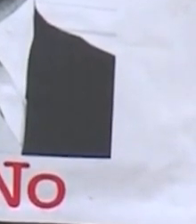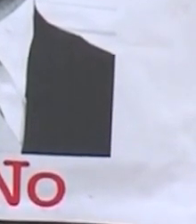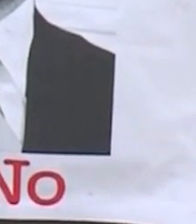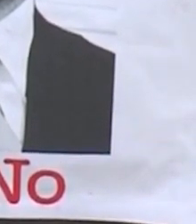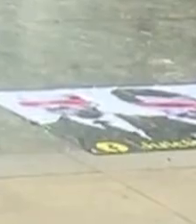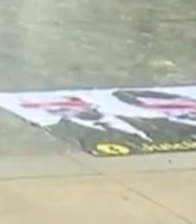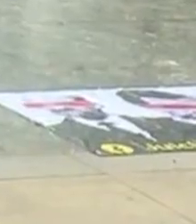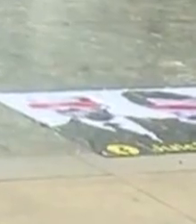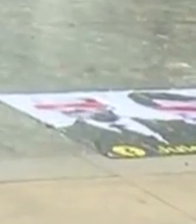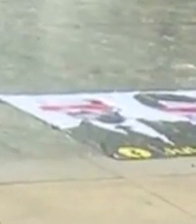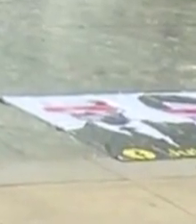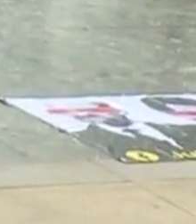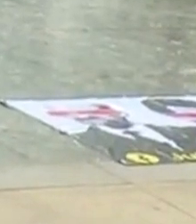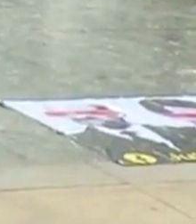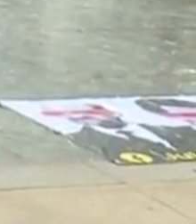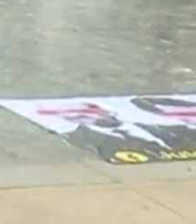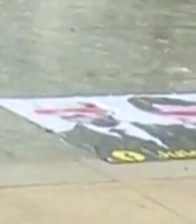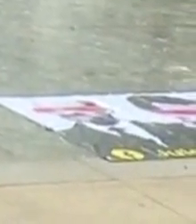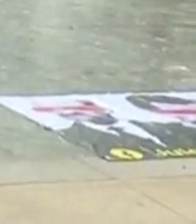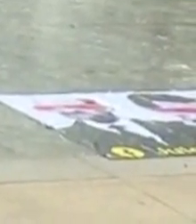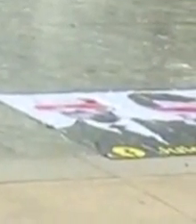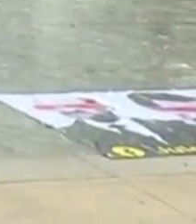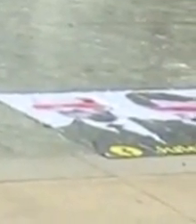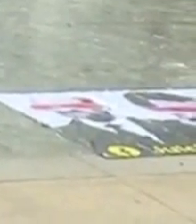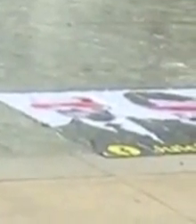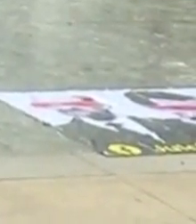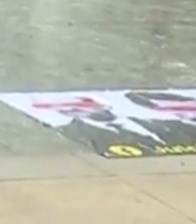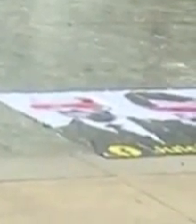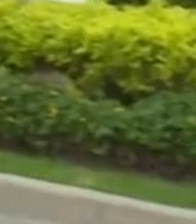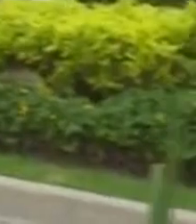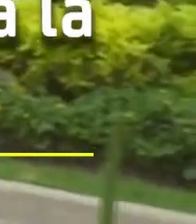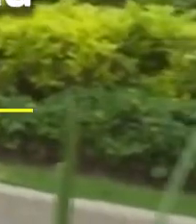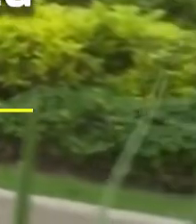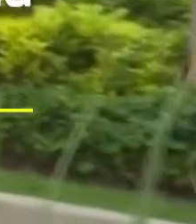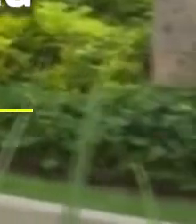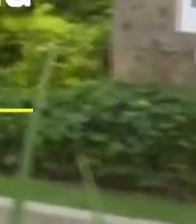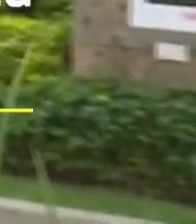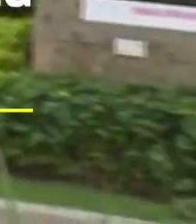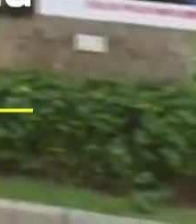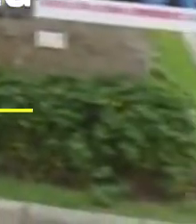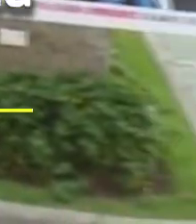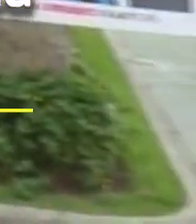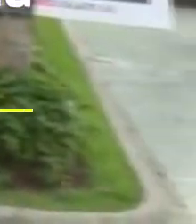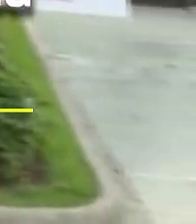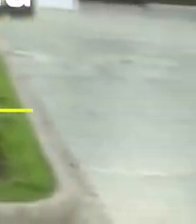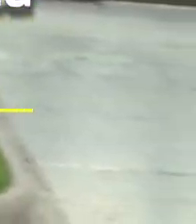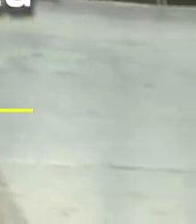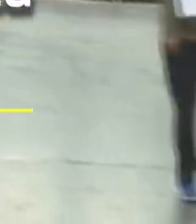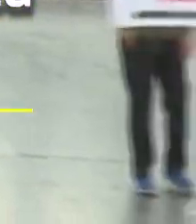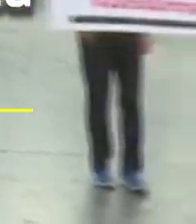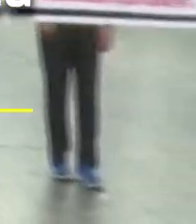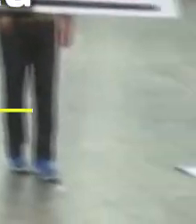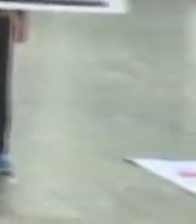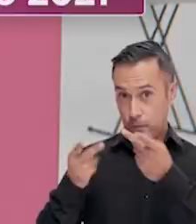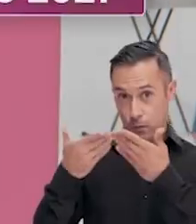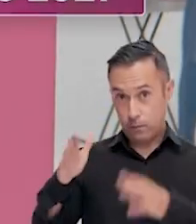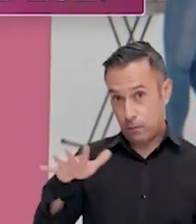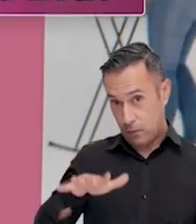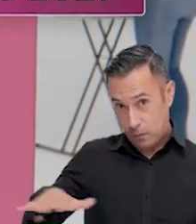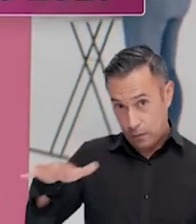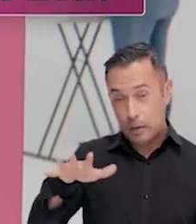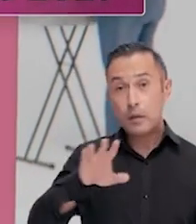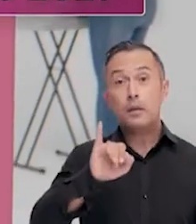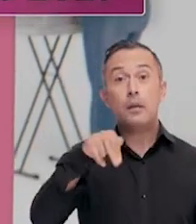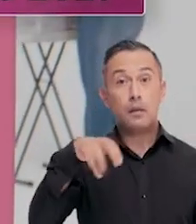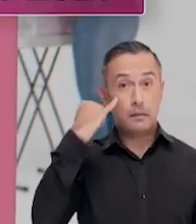intocables, y este mecanismo para difundir la consulta popular no garantiza el derecho a la información de la ciudadanía.